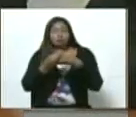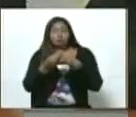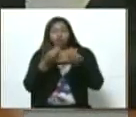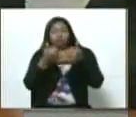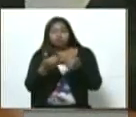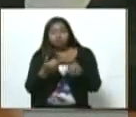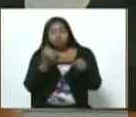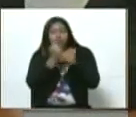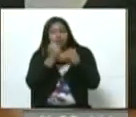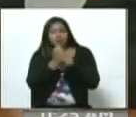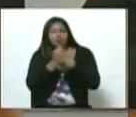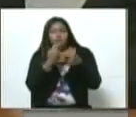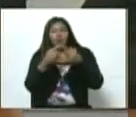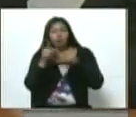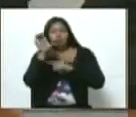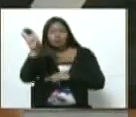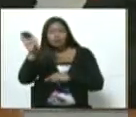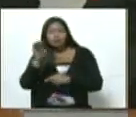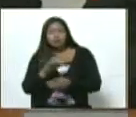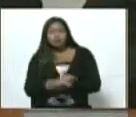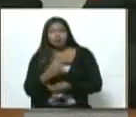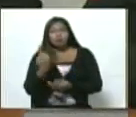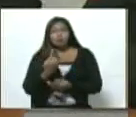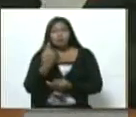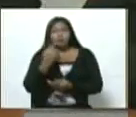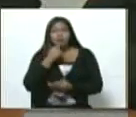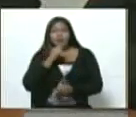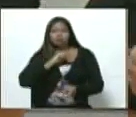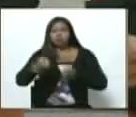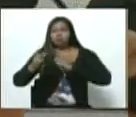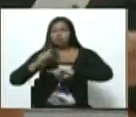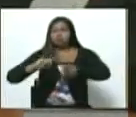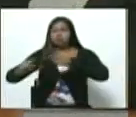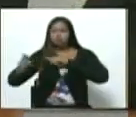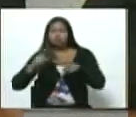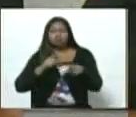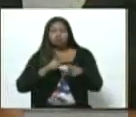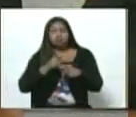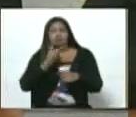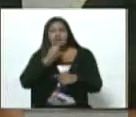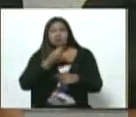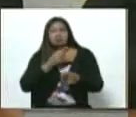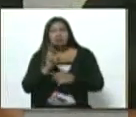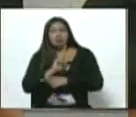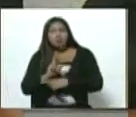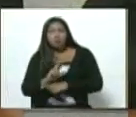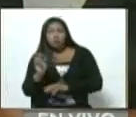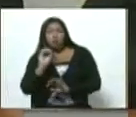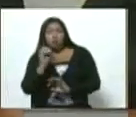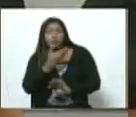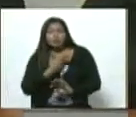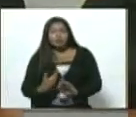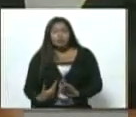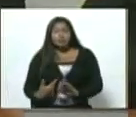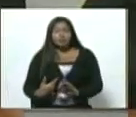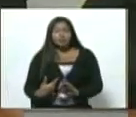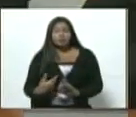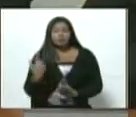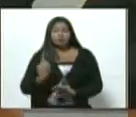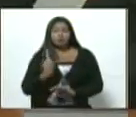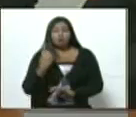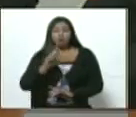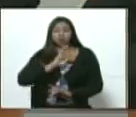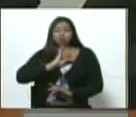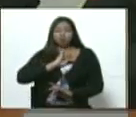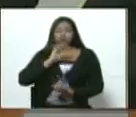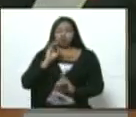En otros países solamente lo designa a esos magistrados o el presidente